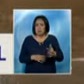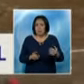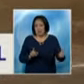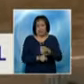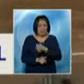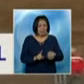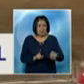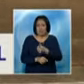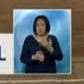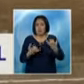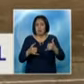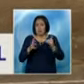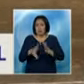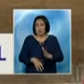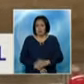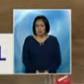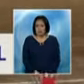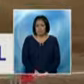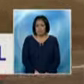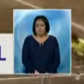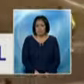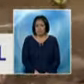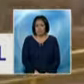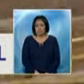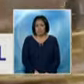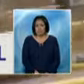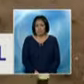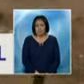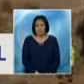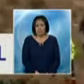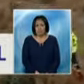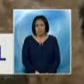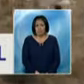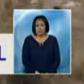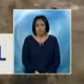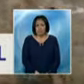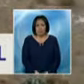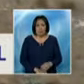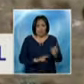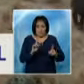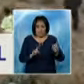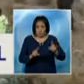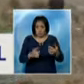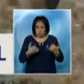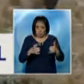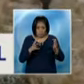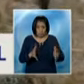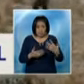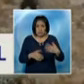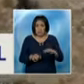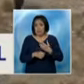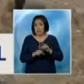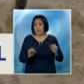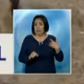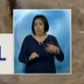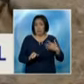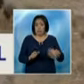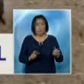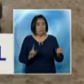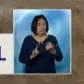agredir a los futbolistas. Algunos jugadores pudieron salvarse del brutal